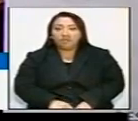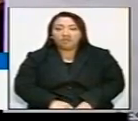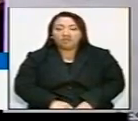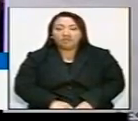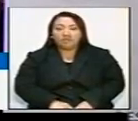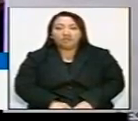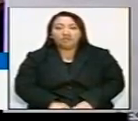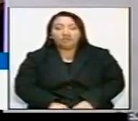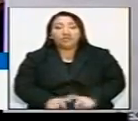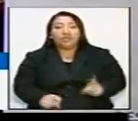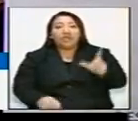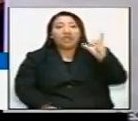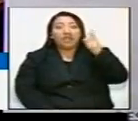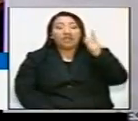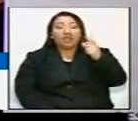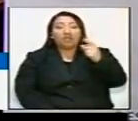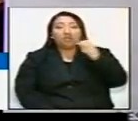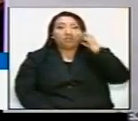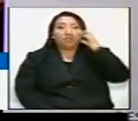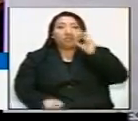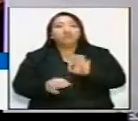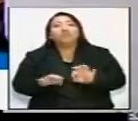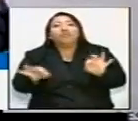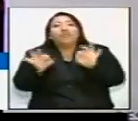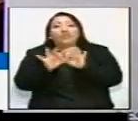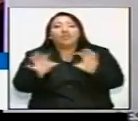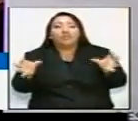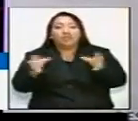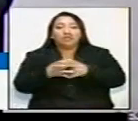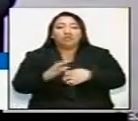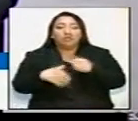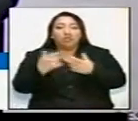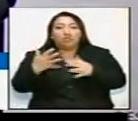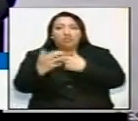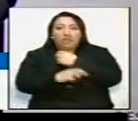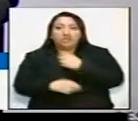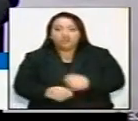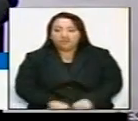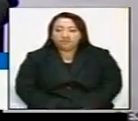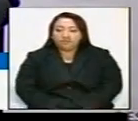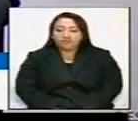crucial y es un ingrediente importante en cualquier reforma de cualquier país.